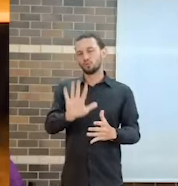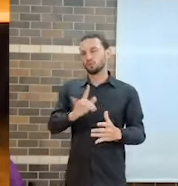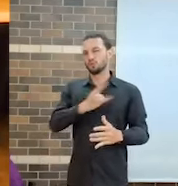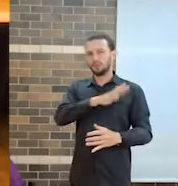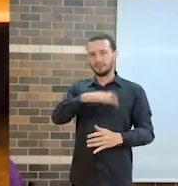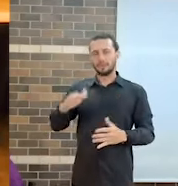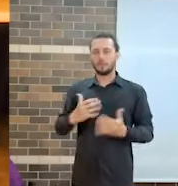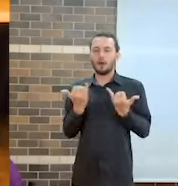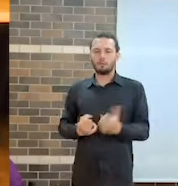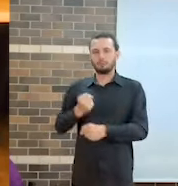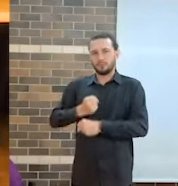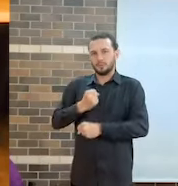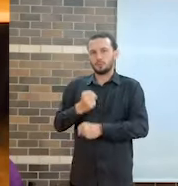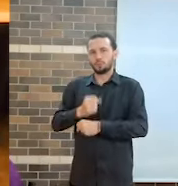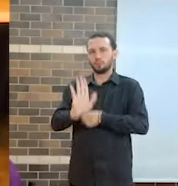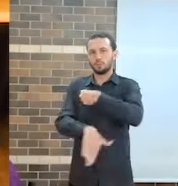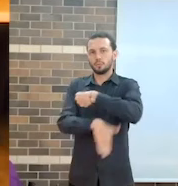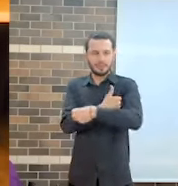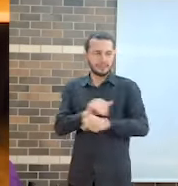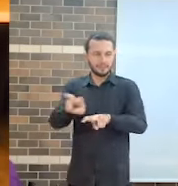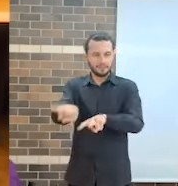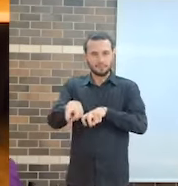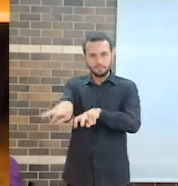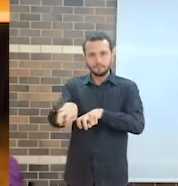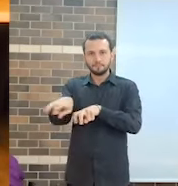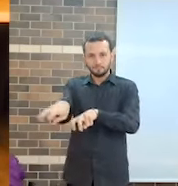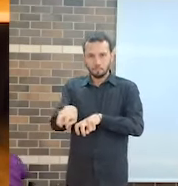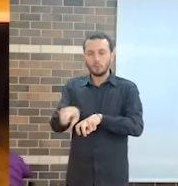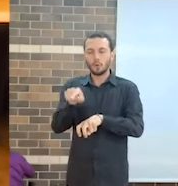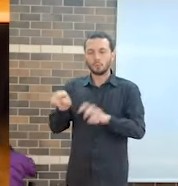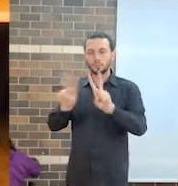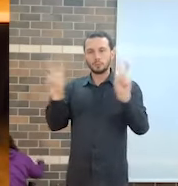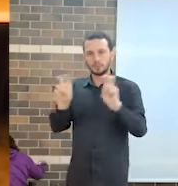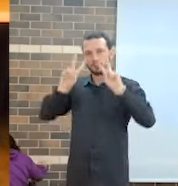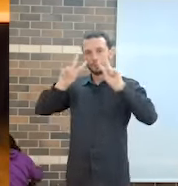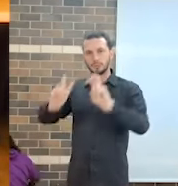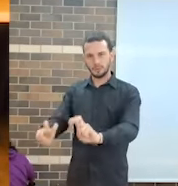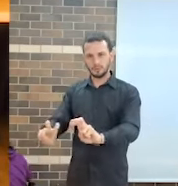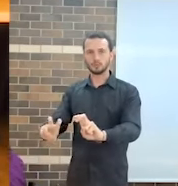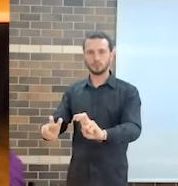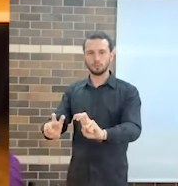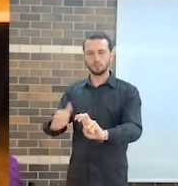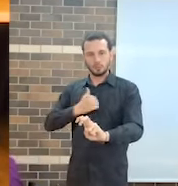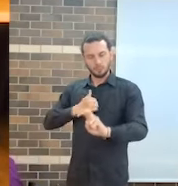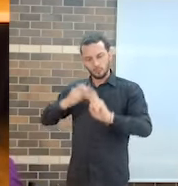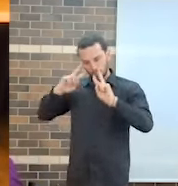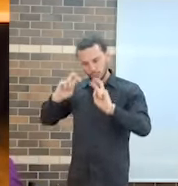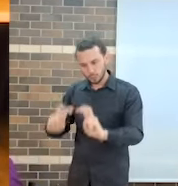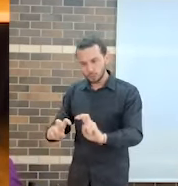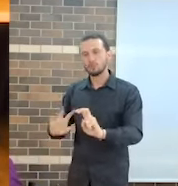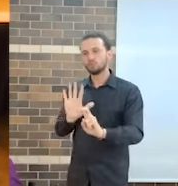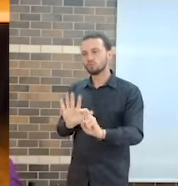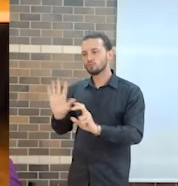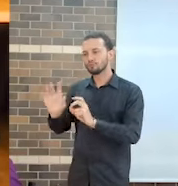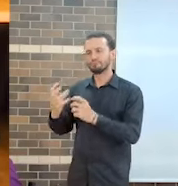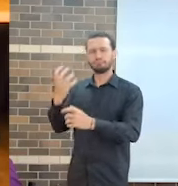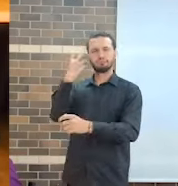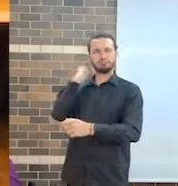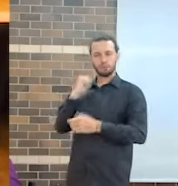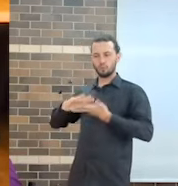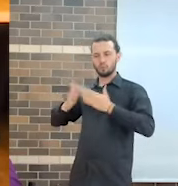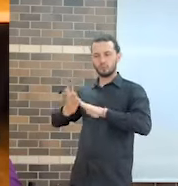de Agricultura con todo el tema de investigación propia, conocimientos ancestrales